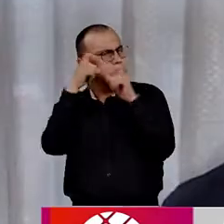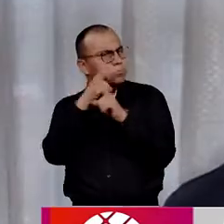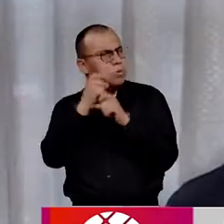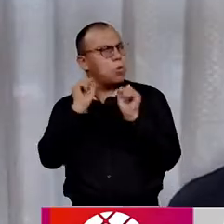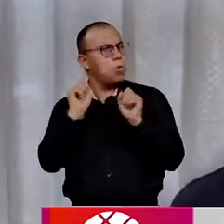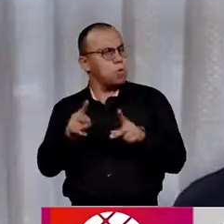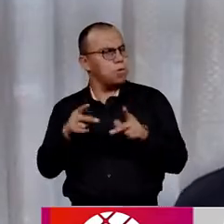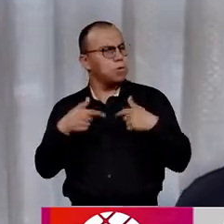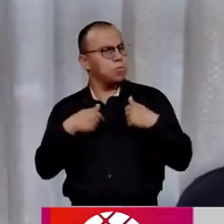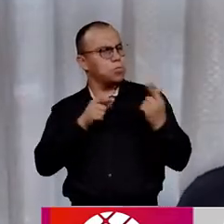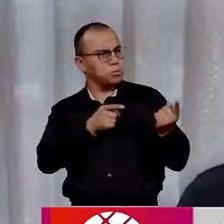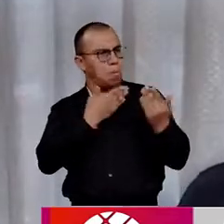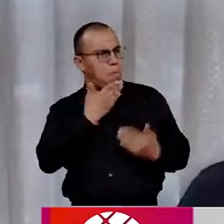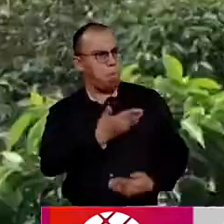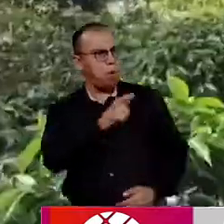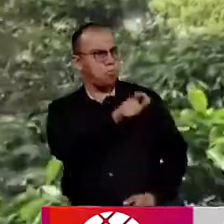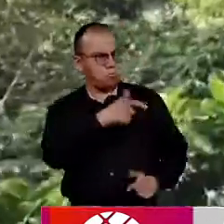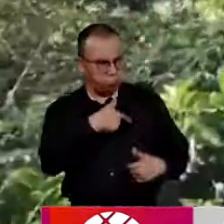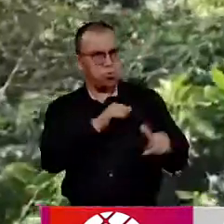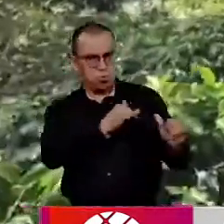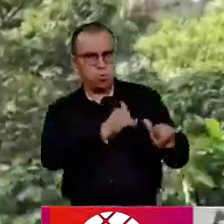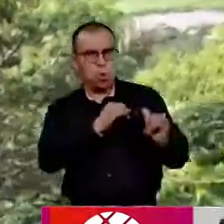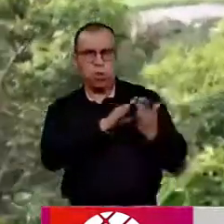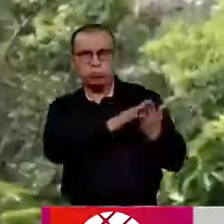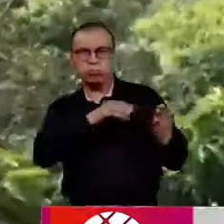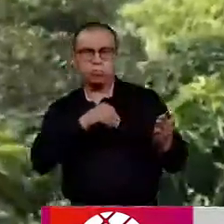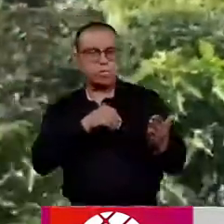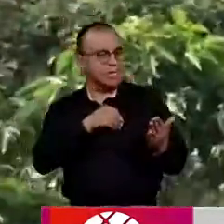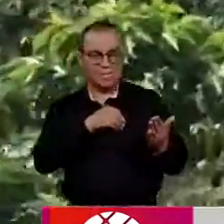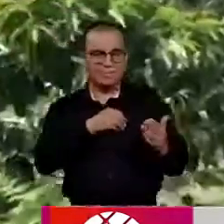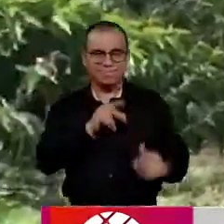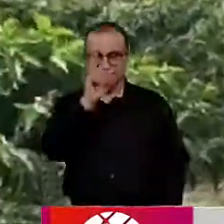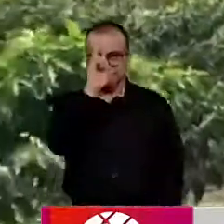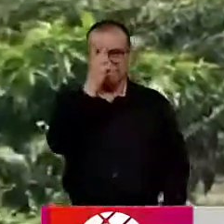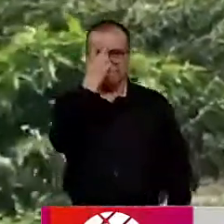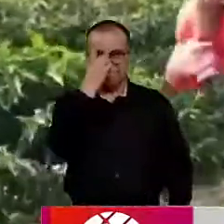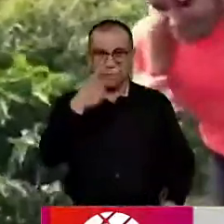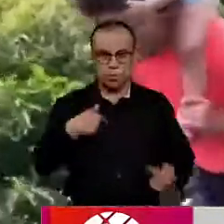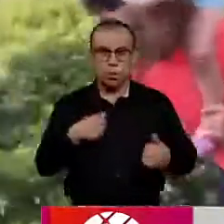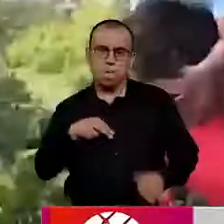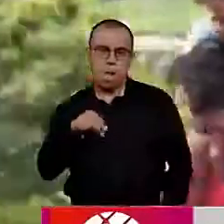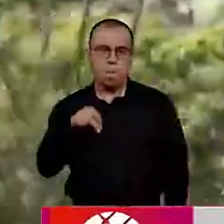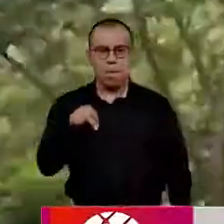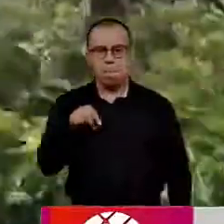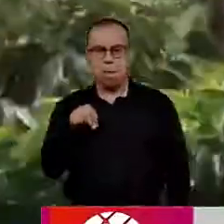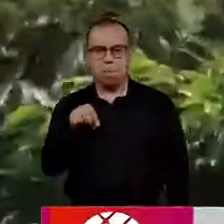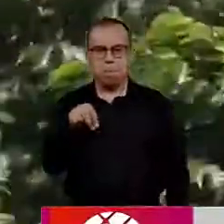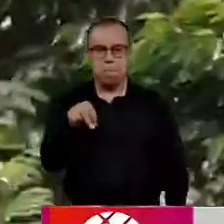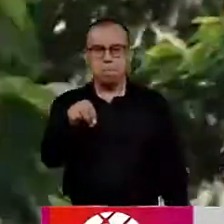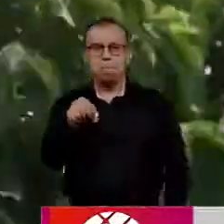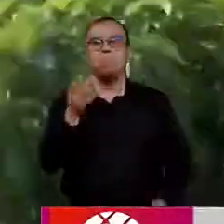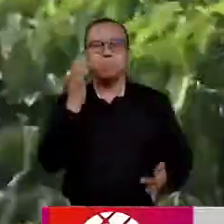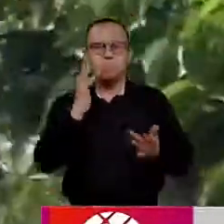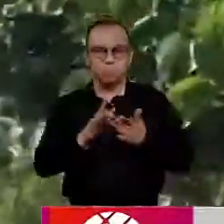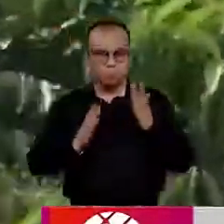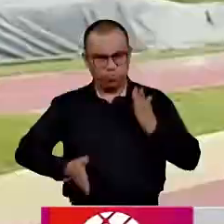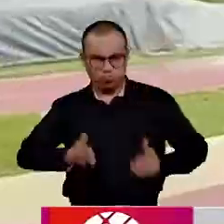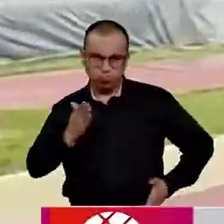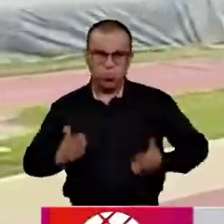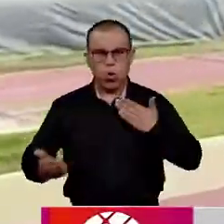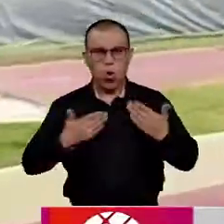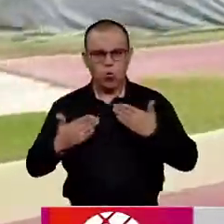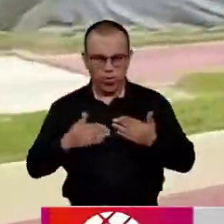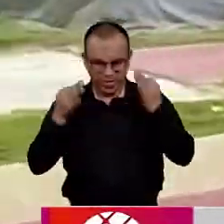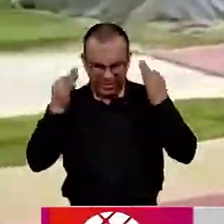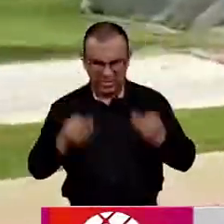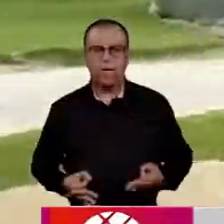ok, ellos son buenos, yo también puedo ser bueno. Y no se equivocó. Cada paso lo llenaba de confianza y cada triunfo le confirmaba que había tomado